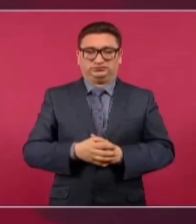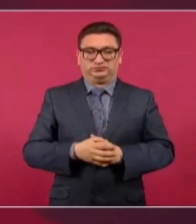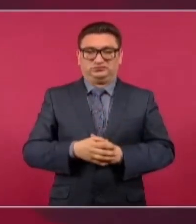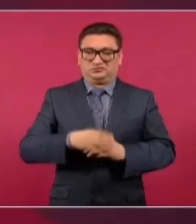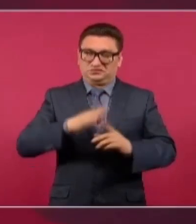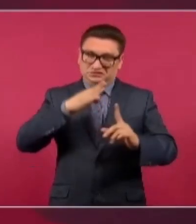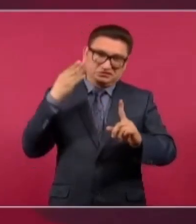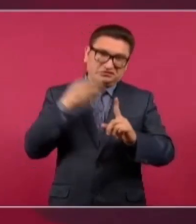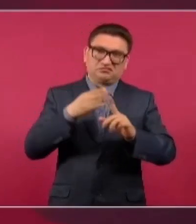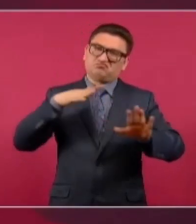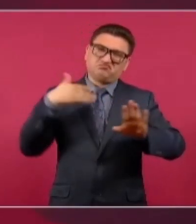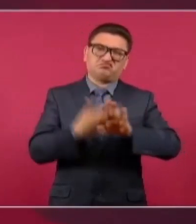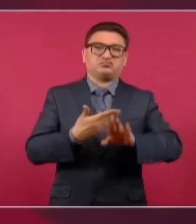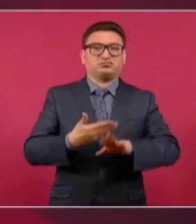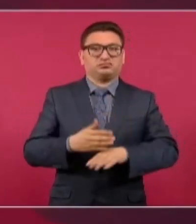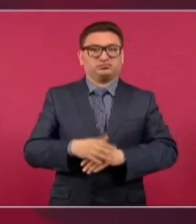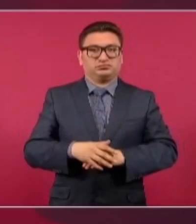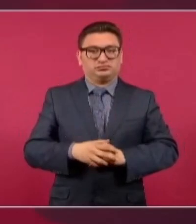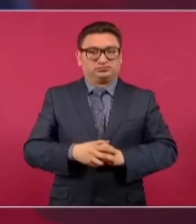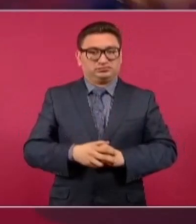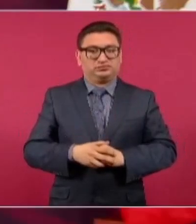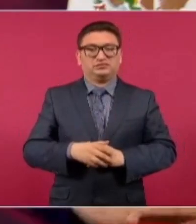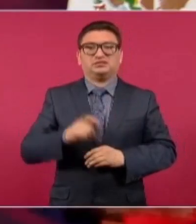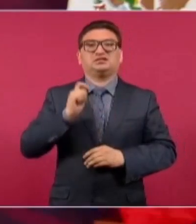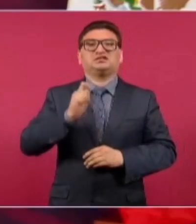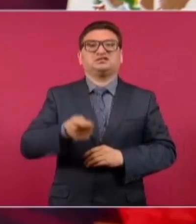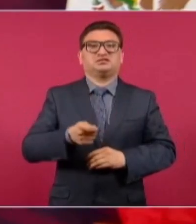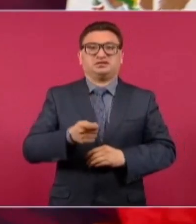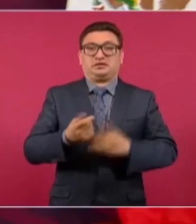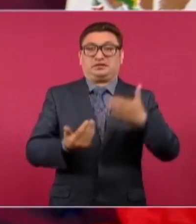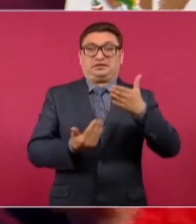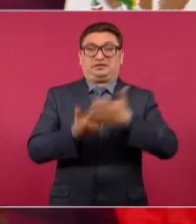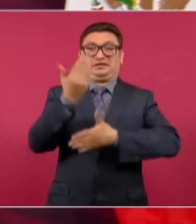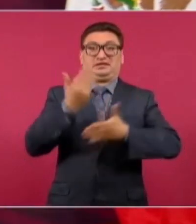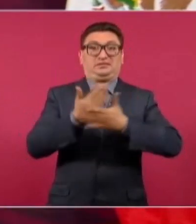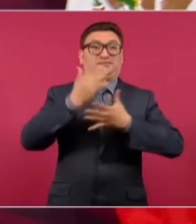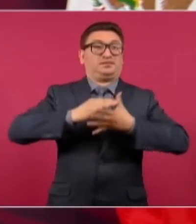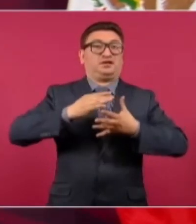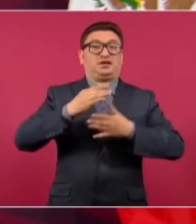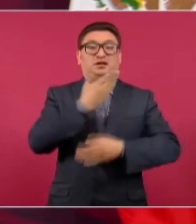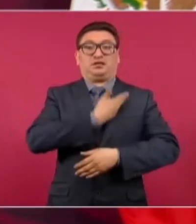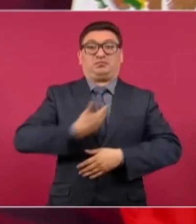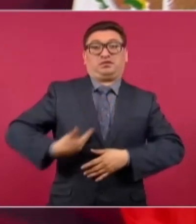directo y descarado, ¿no? Que desaparezca la mañanera.